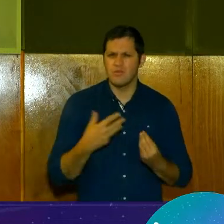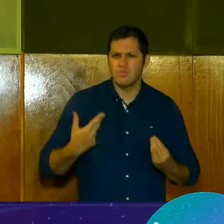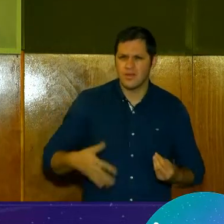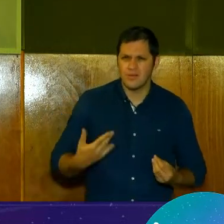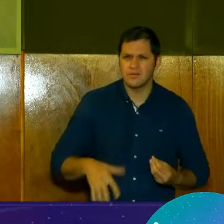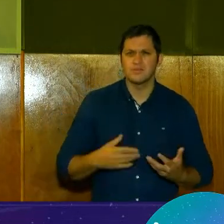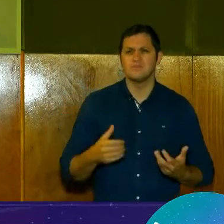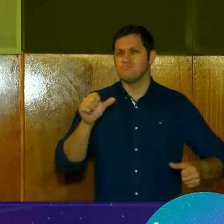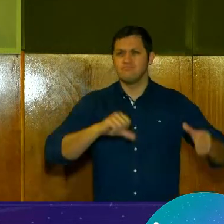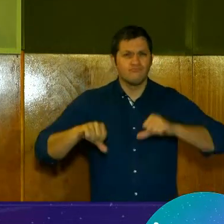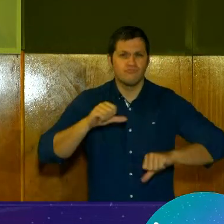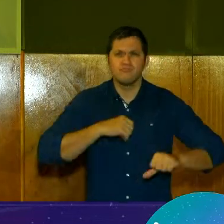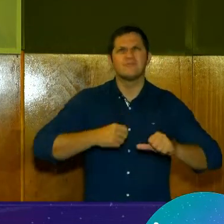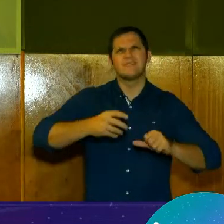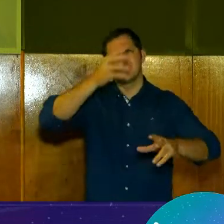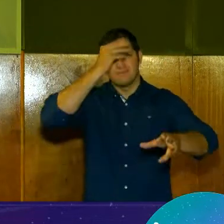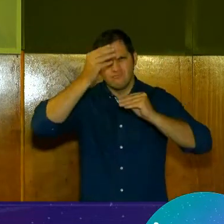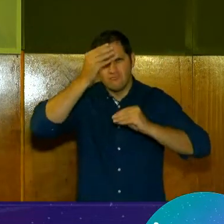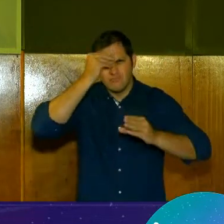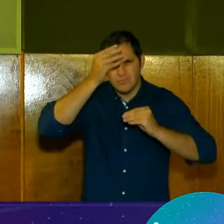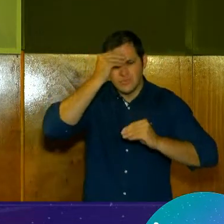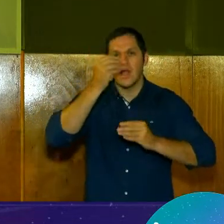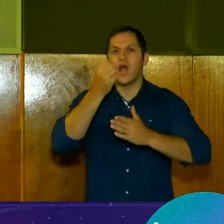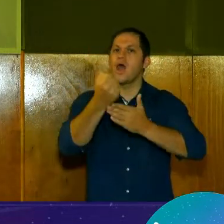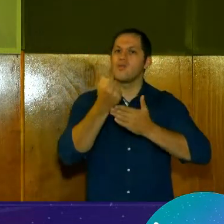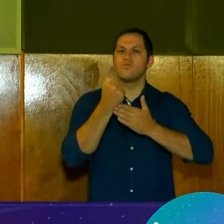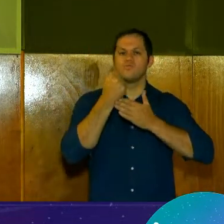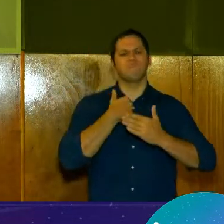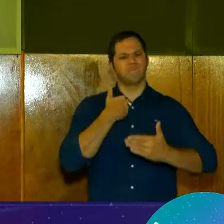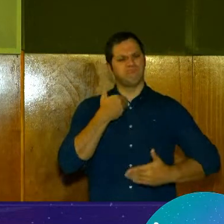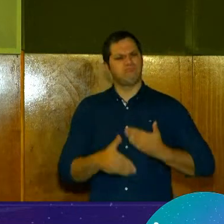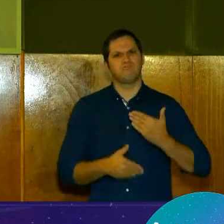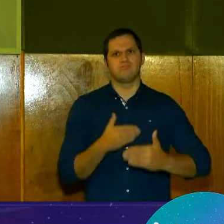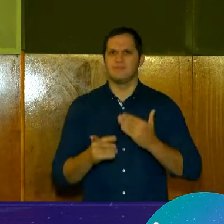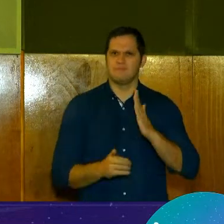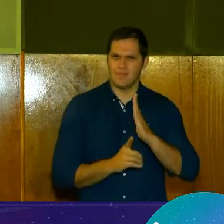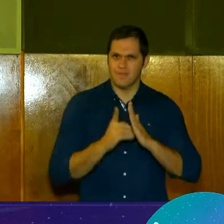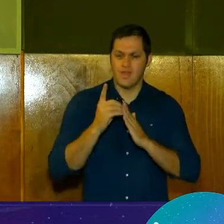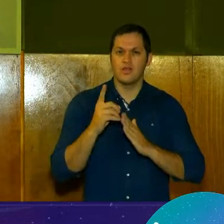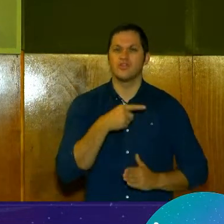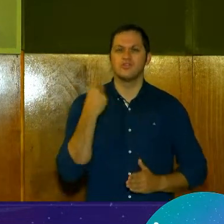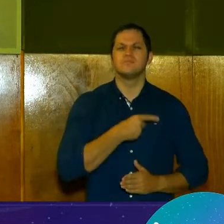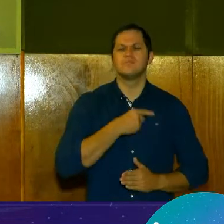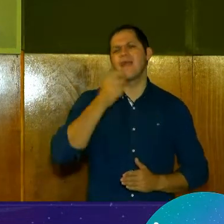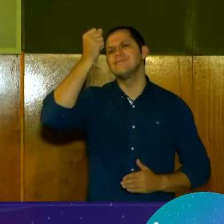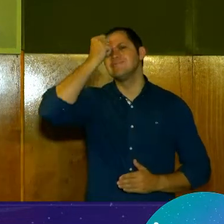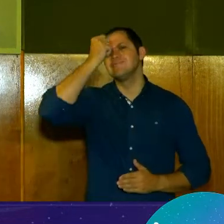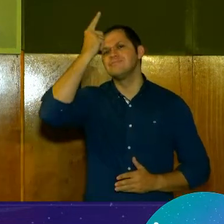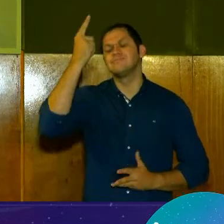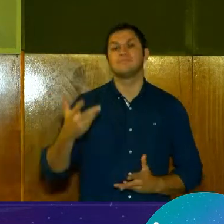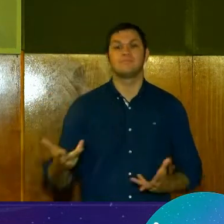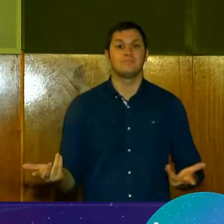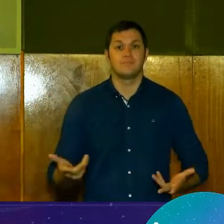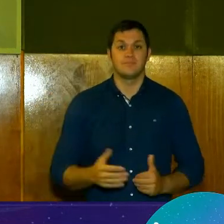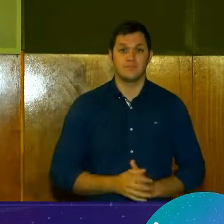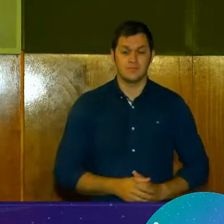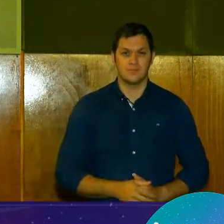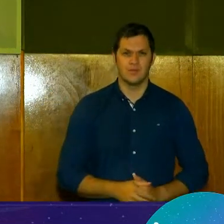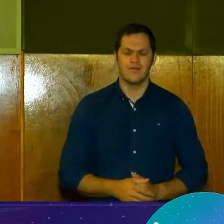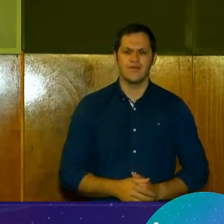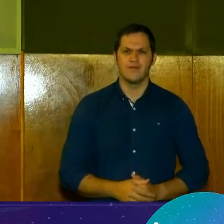mañana participando porque importante acercarnos a las ciencias los saberes porque es la única forma de puedes transformar no